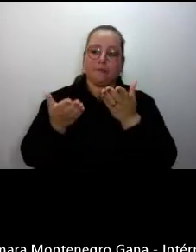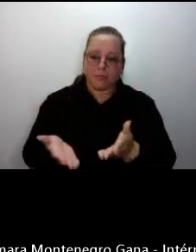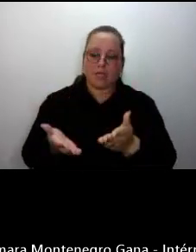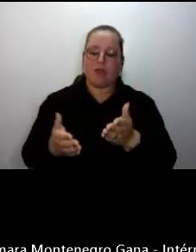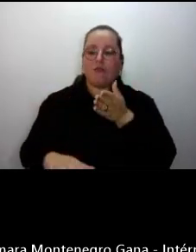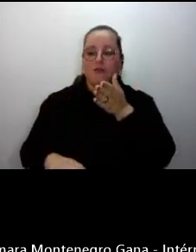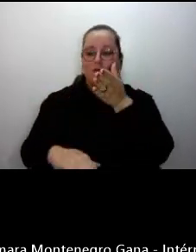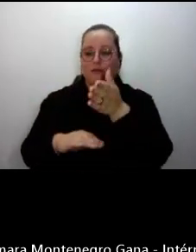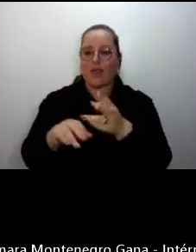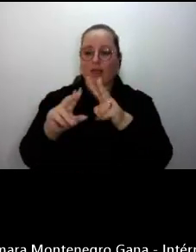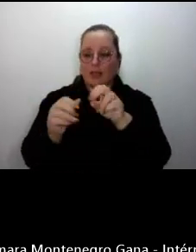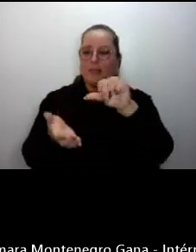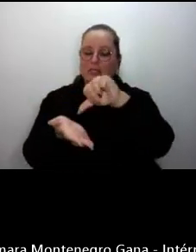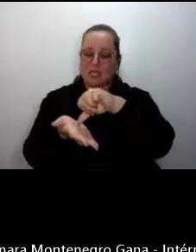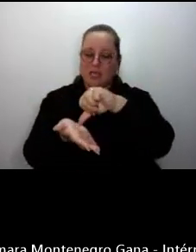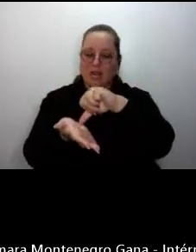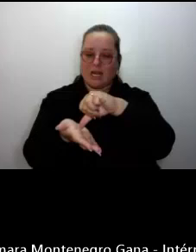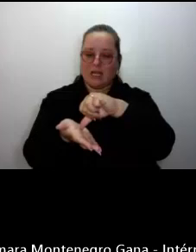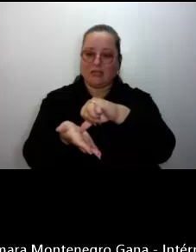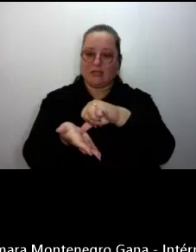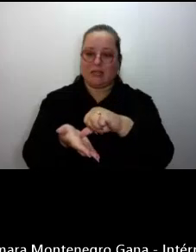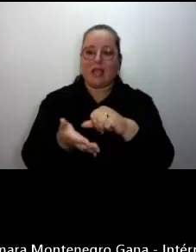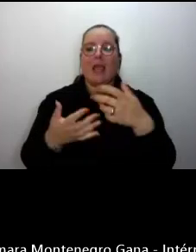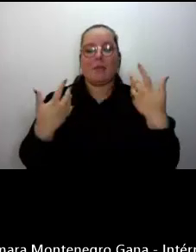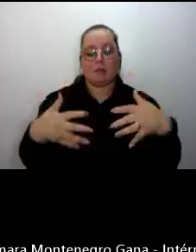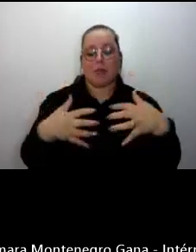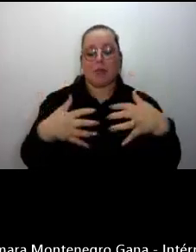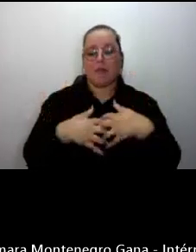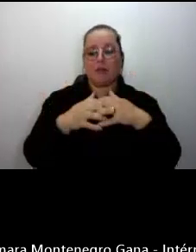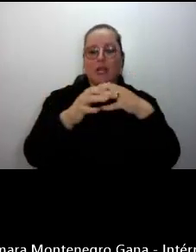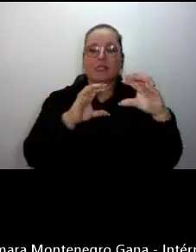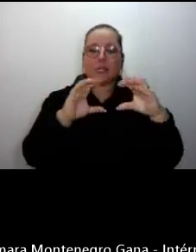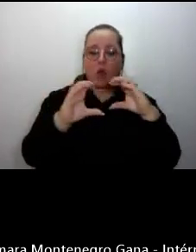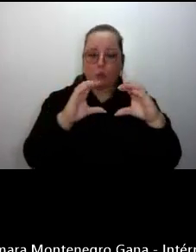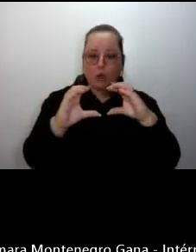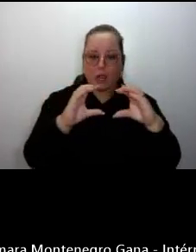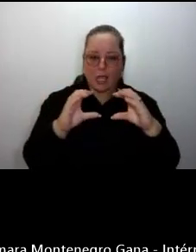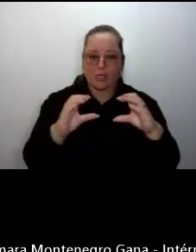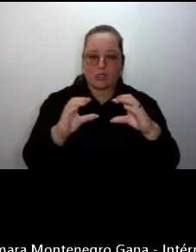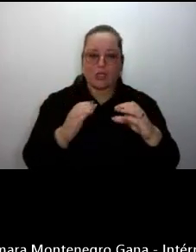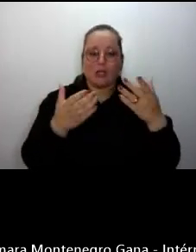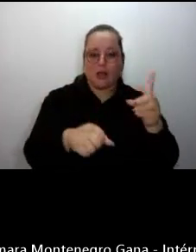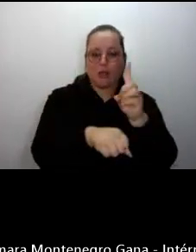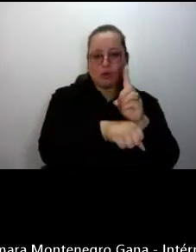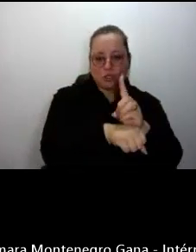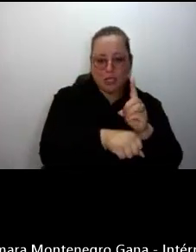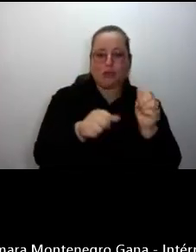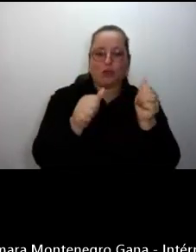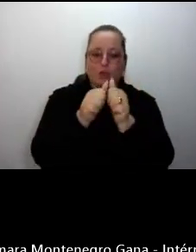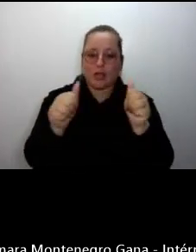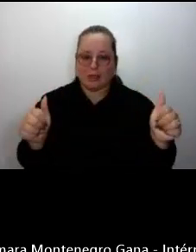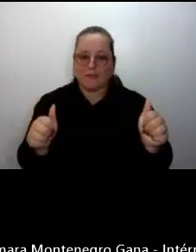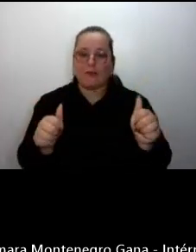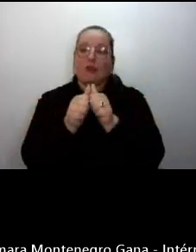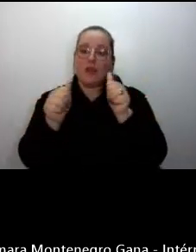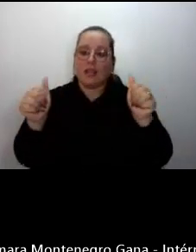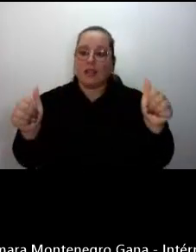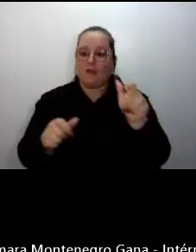dirigen a nivel central. Es importante fortalecer la comunicación, ¿cierto?, entre docentes y directivos, directivos